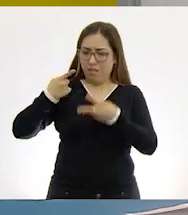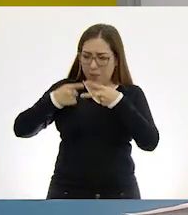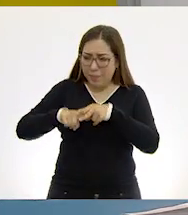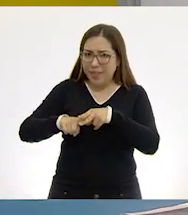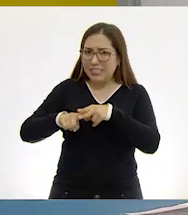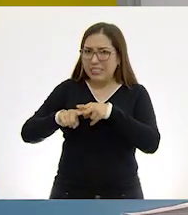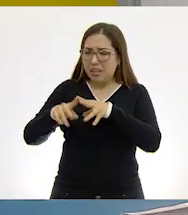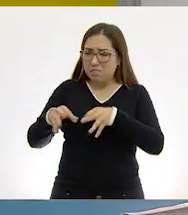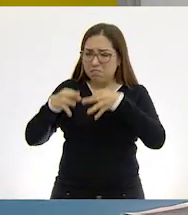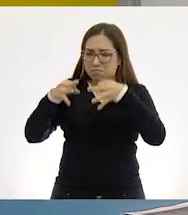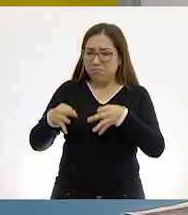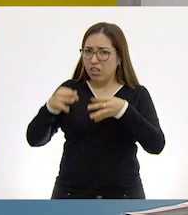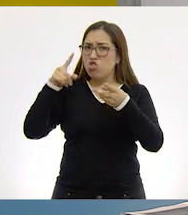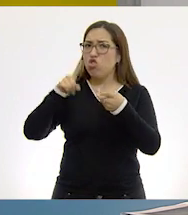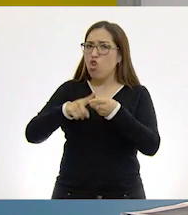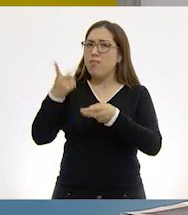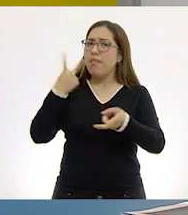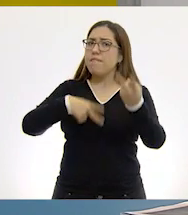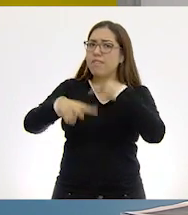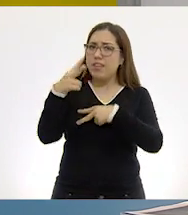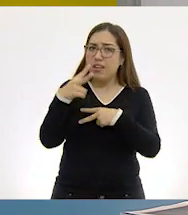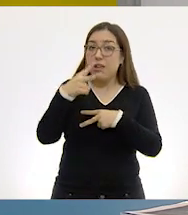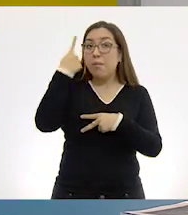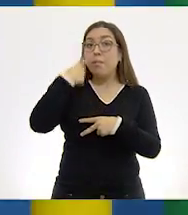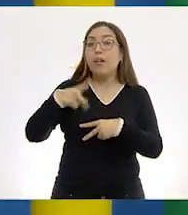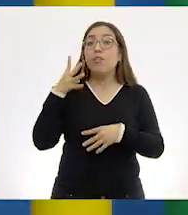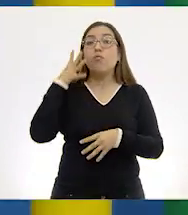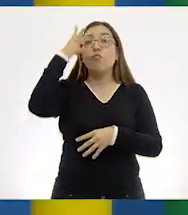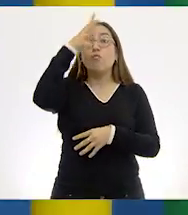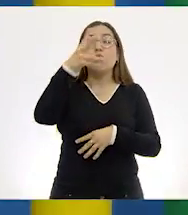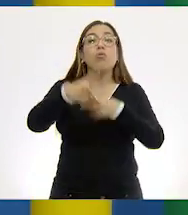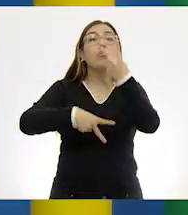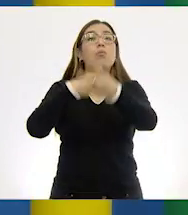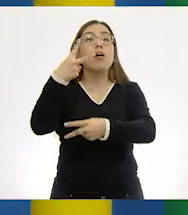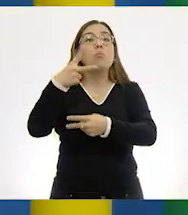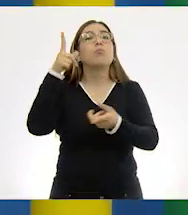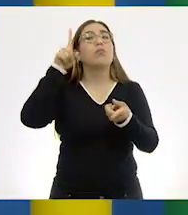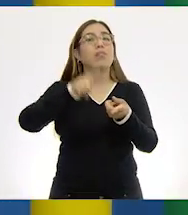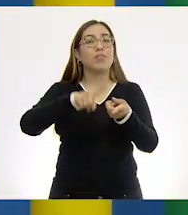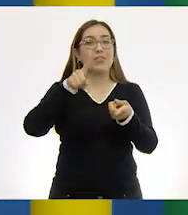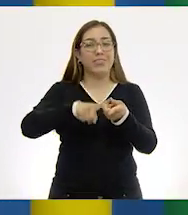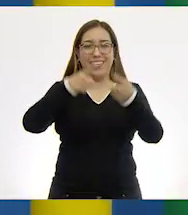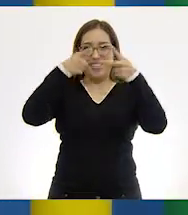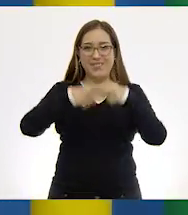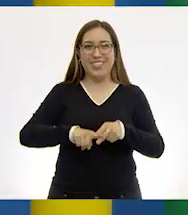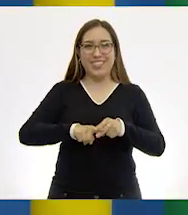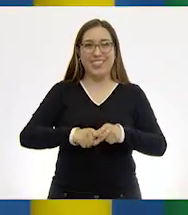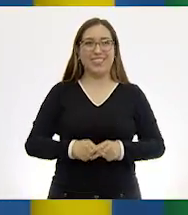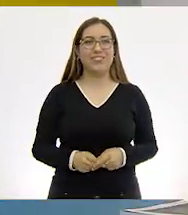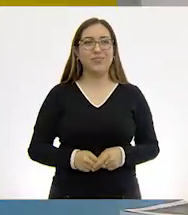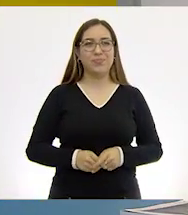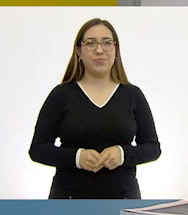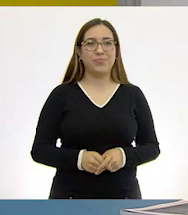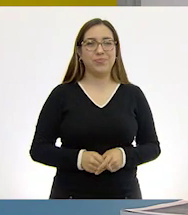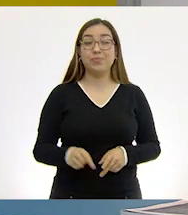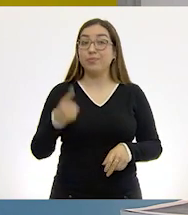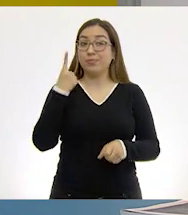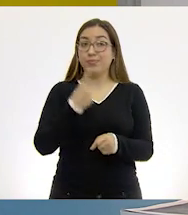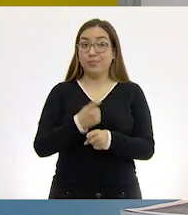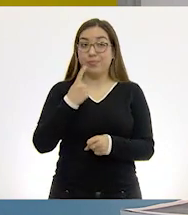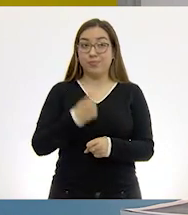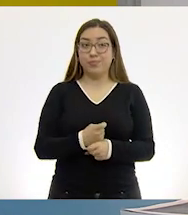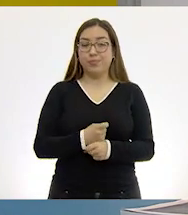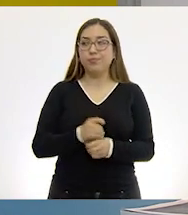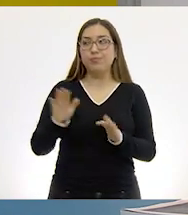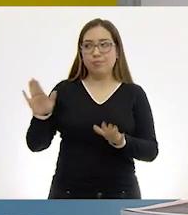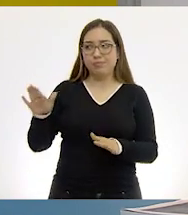definir y tomar decisiones sobre, pues, a dónde vamos. Así que empecemos. Muy bien. Entonces, primero,